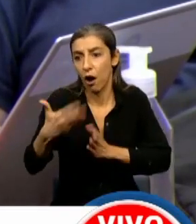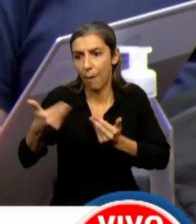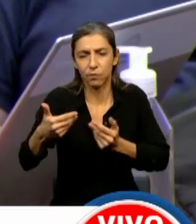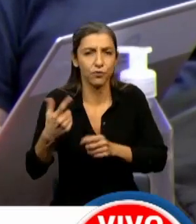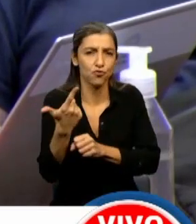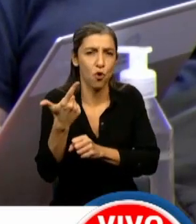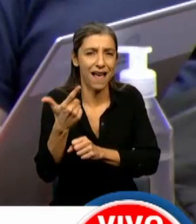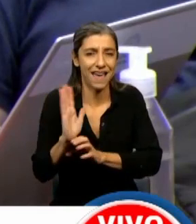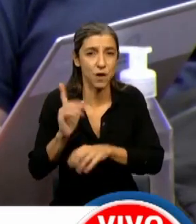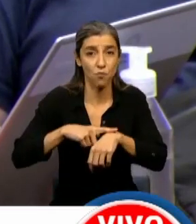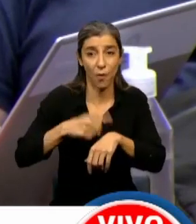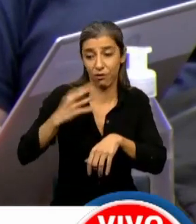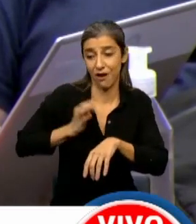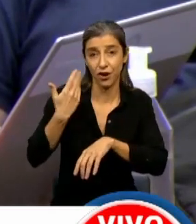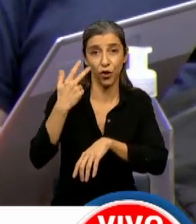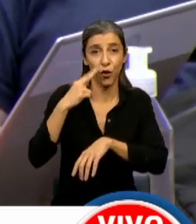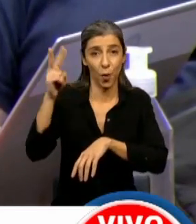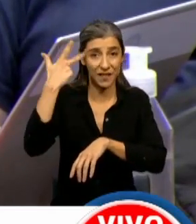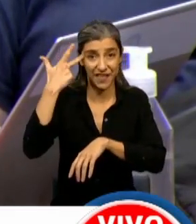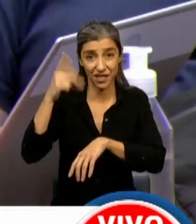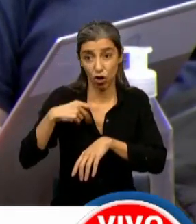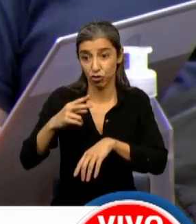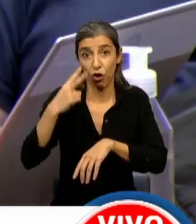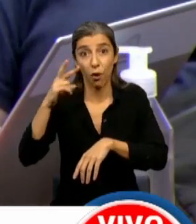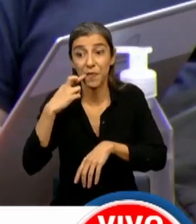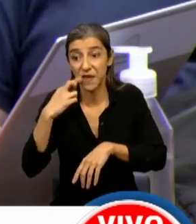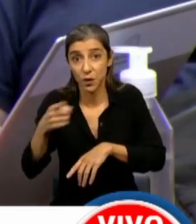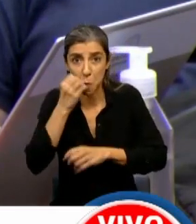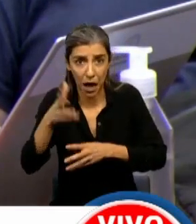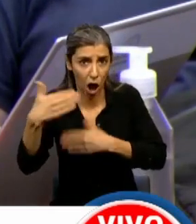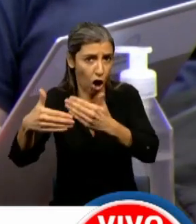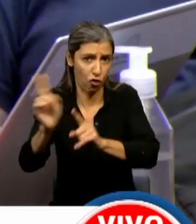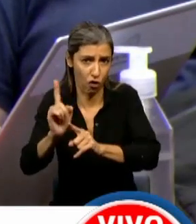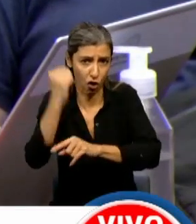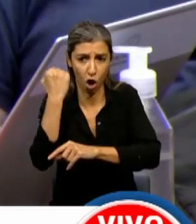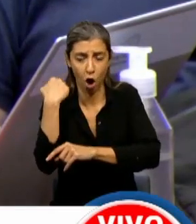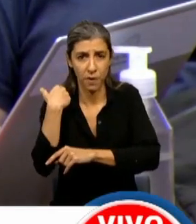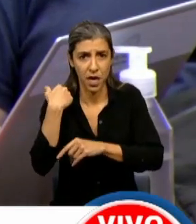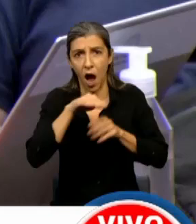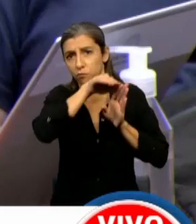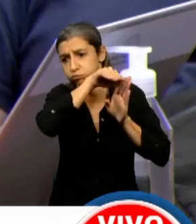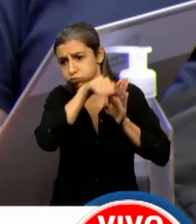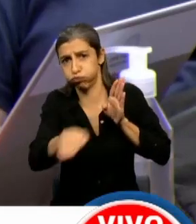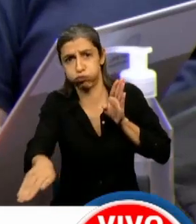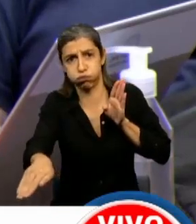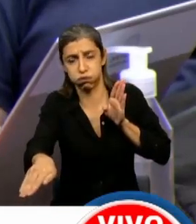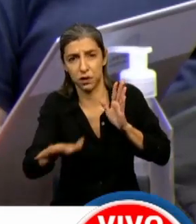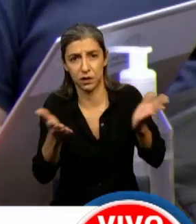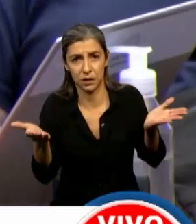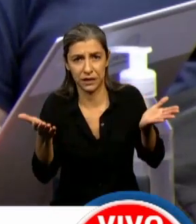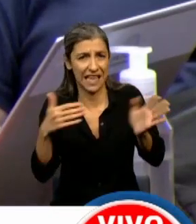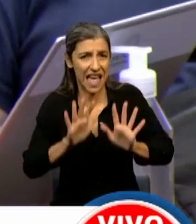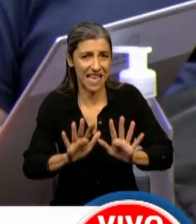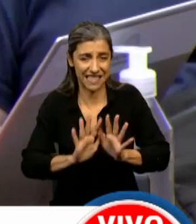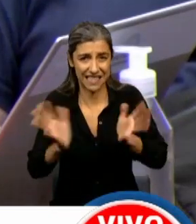en el 2019 hubo más recesión. La economía siguió cayendo prácticamente en caída libre. Por supuesto,